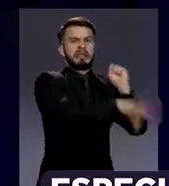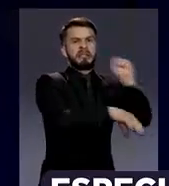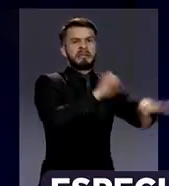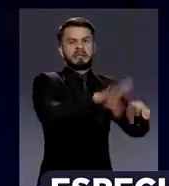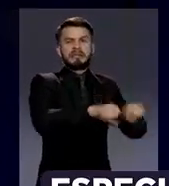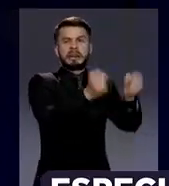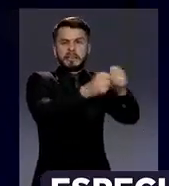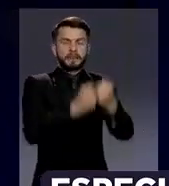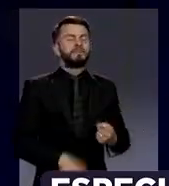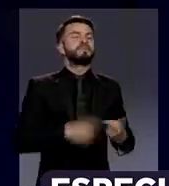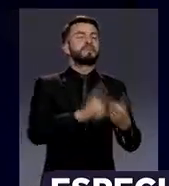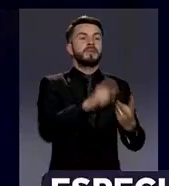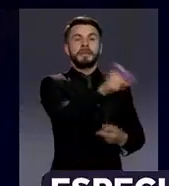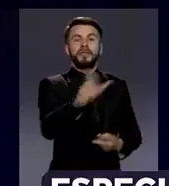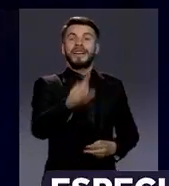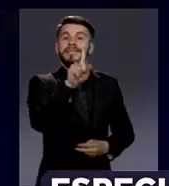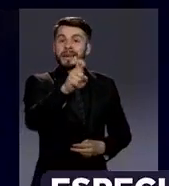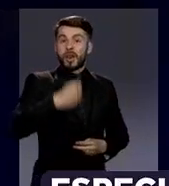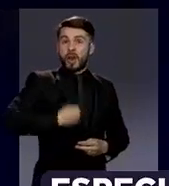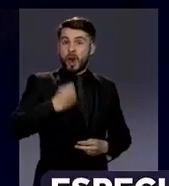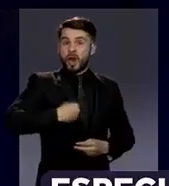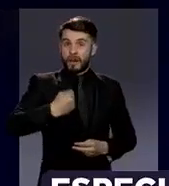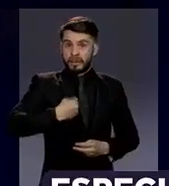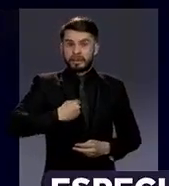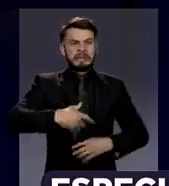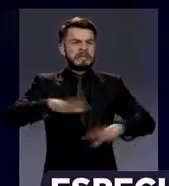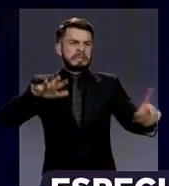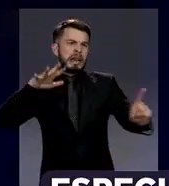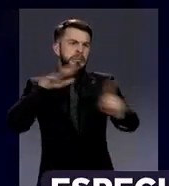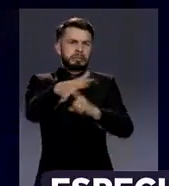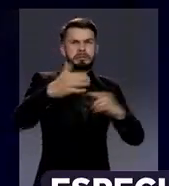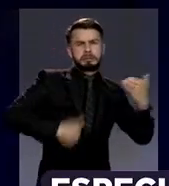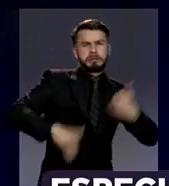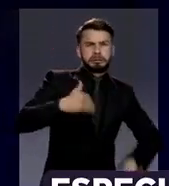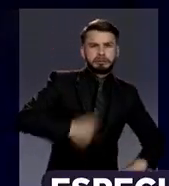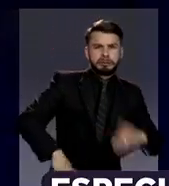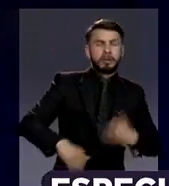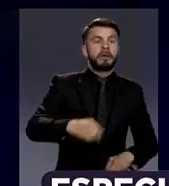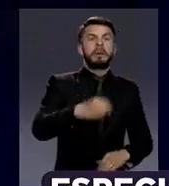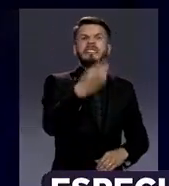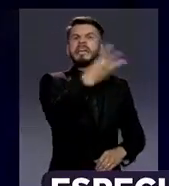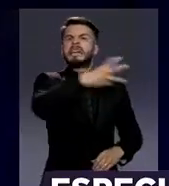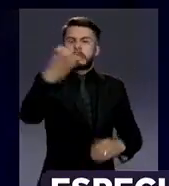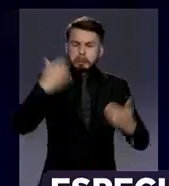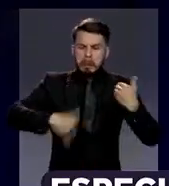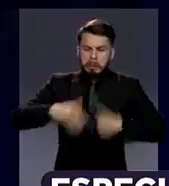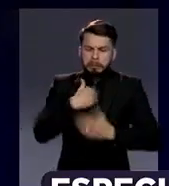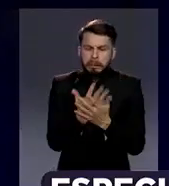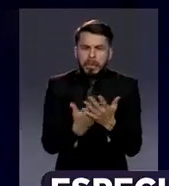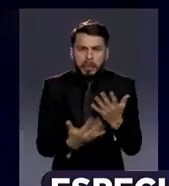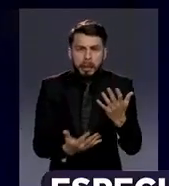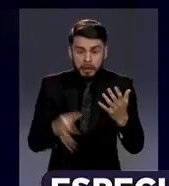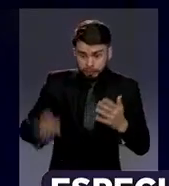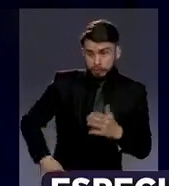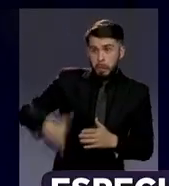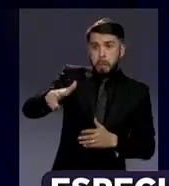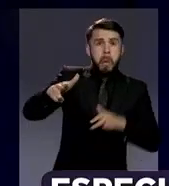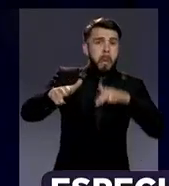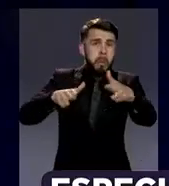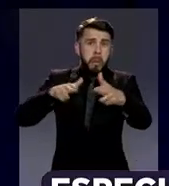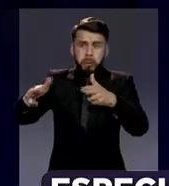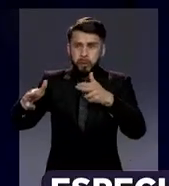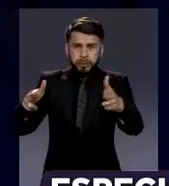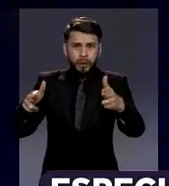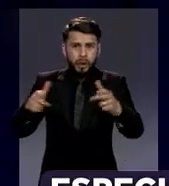de nuestros jóvenes hiriendo a más de 375 de ellos con armas de fuego o sea una auténtica masacre si esa